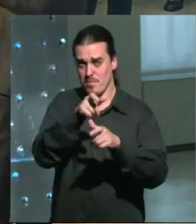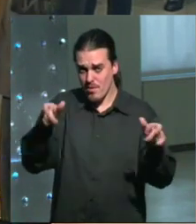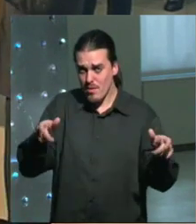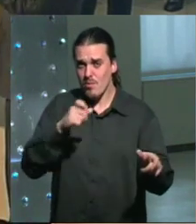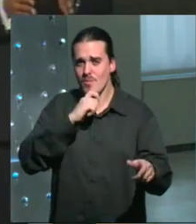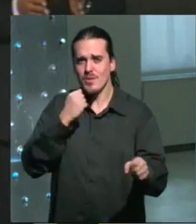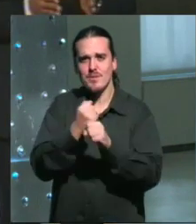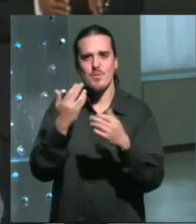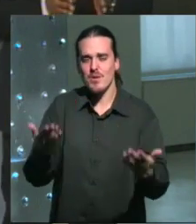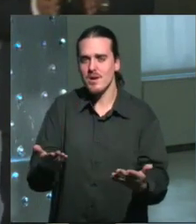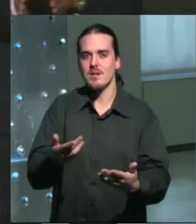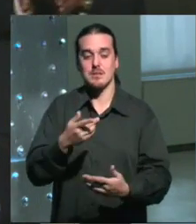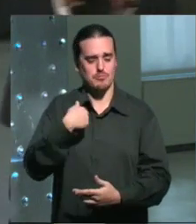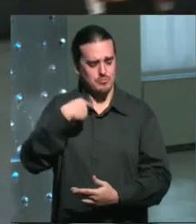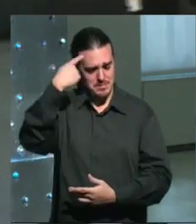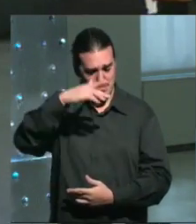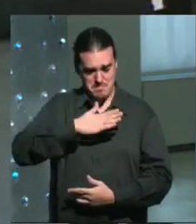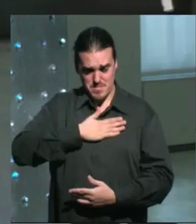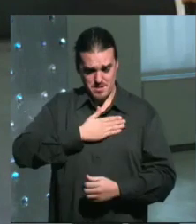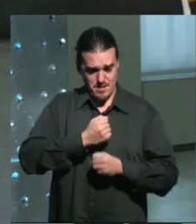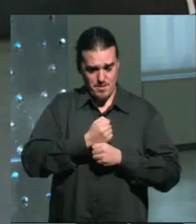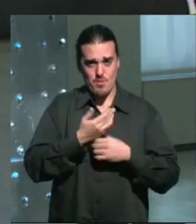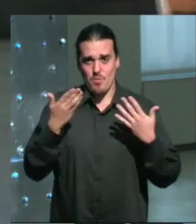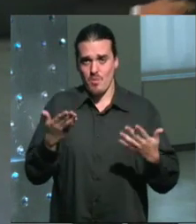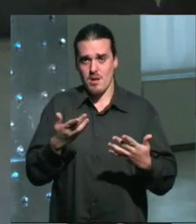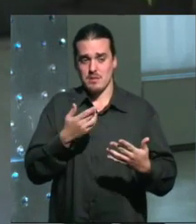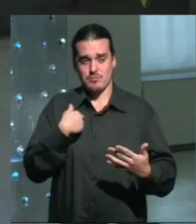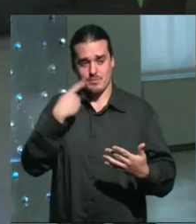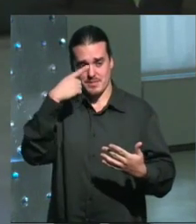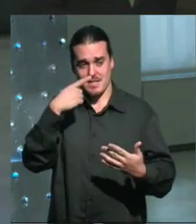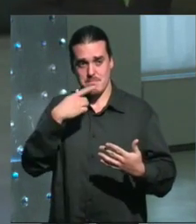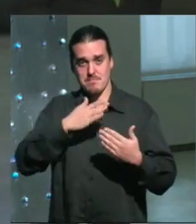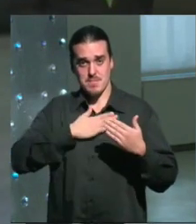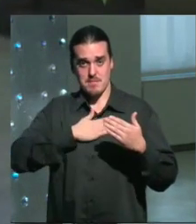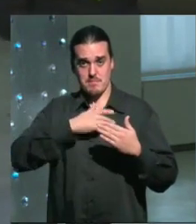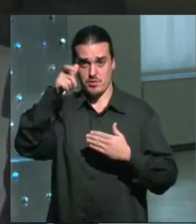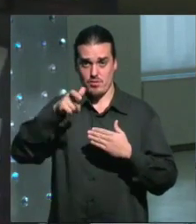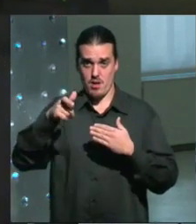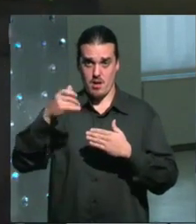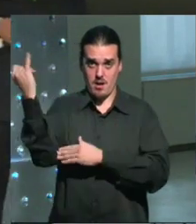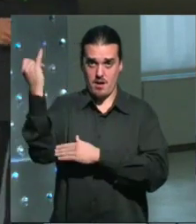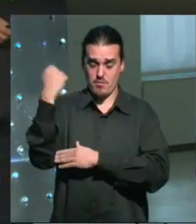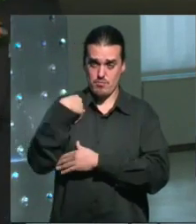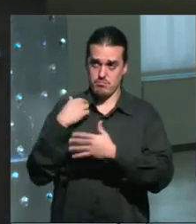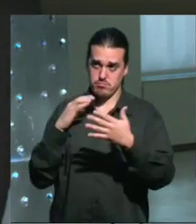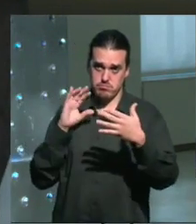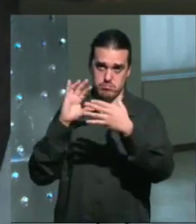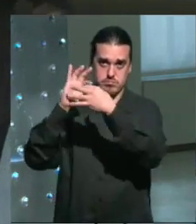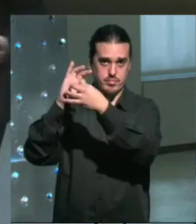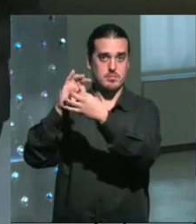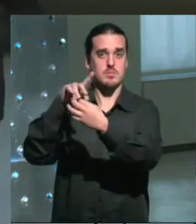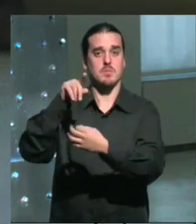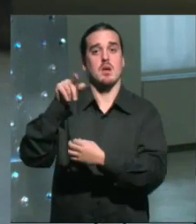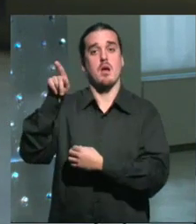exactamente cómo mi labor estaba absolutamente asociada y directamente a la de mi superior y él, a su vez, a la del director regional, etcétera,